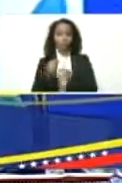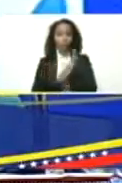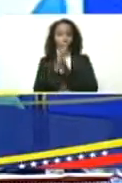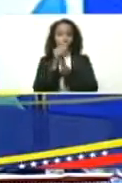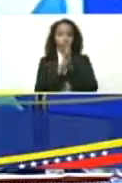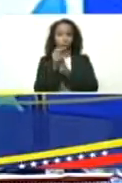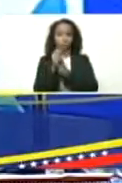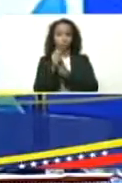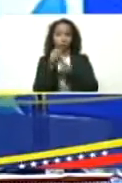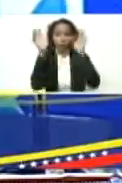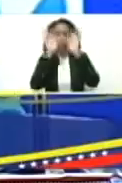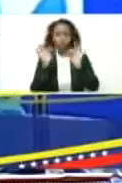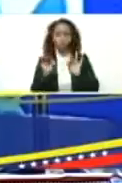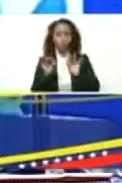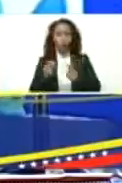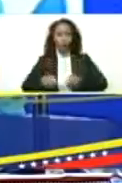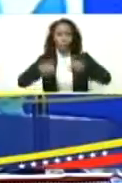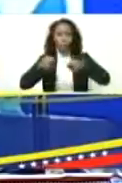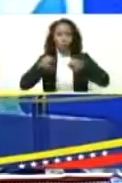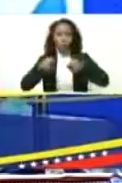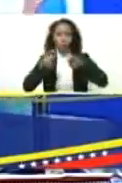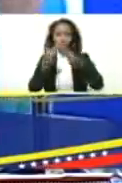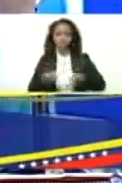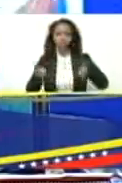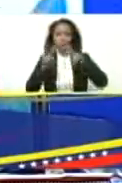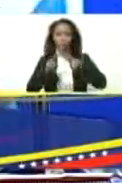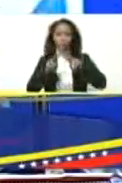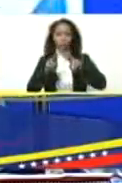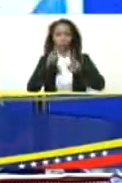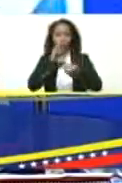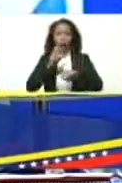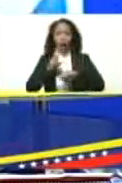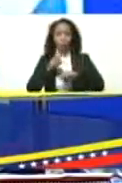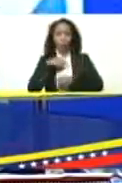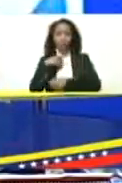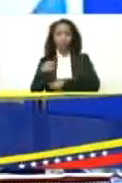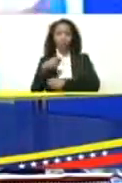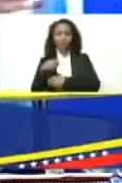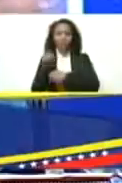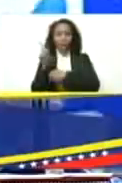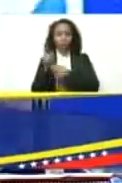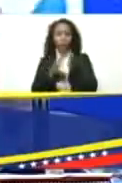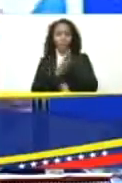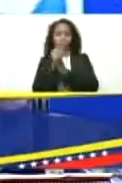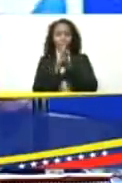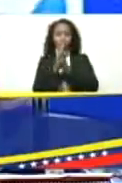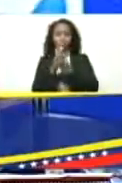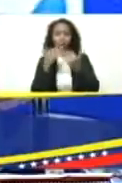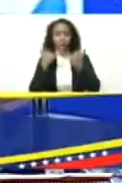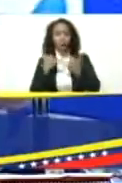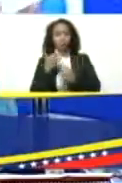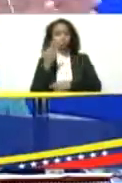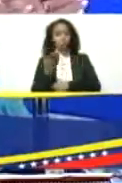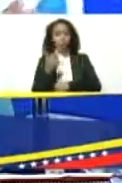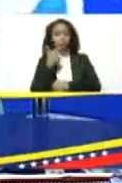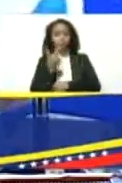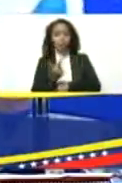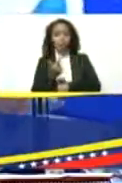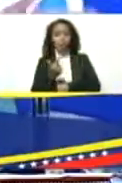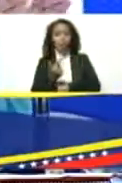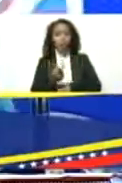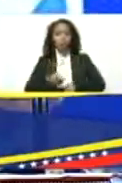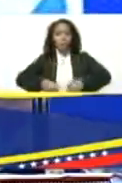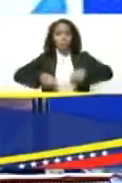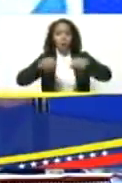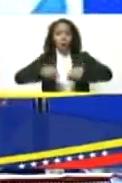Emprendedores, mecanismos en la Bolsa de Valores, mecanismos en la banca para financiar estos emprendimientos, y ahora usted está garantizando